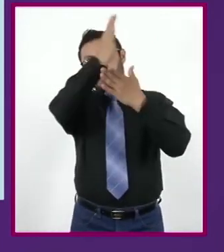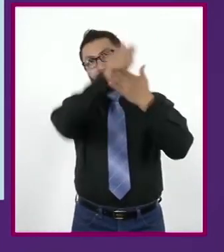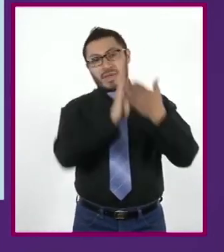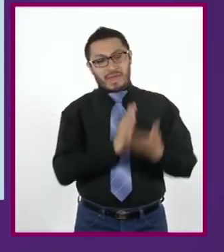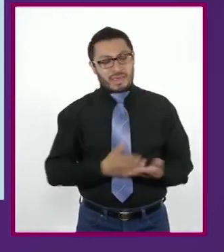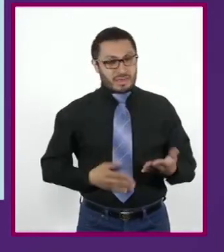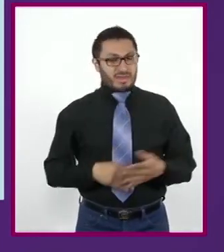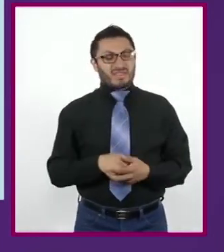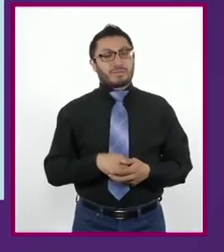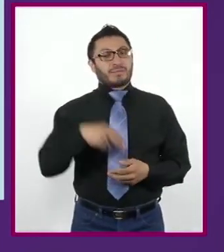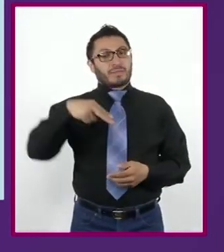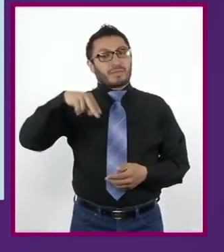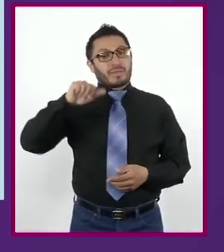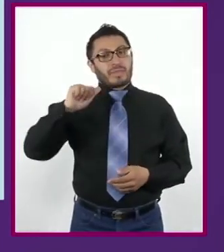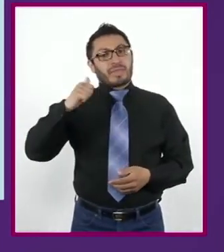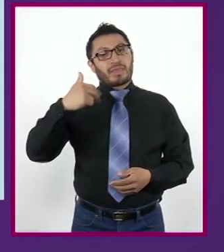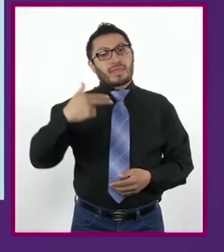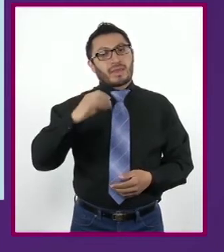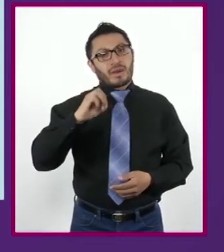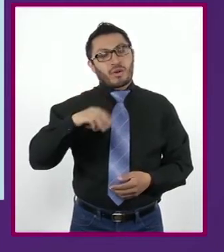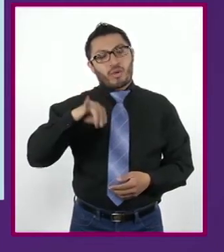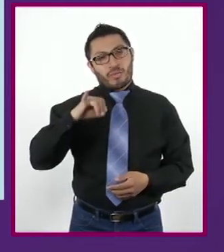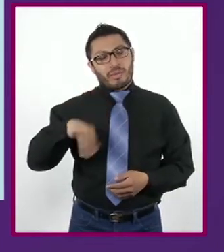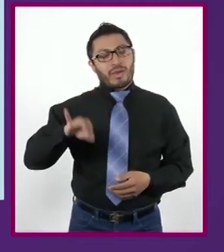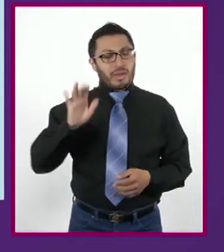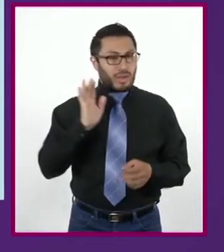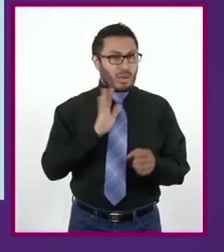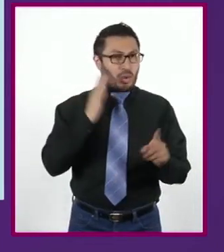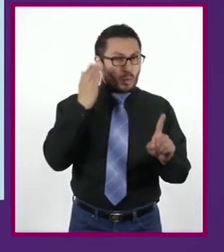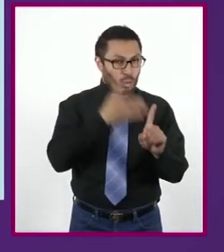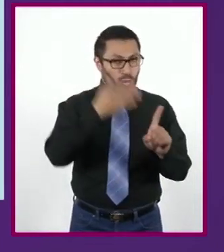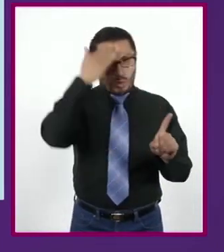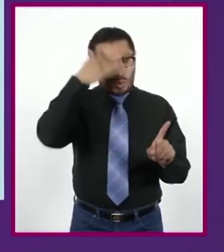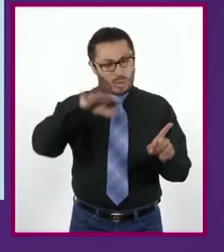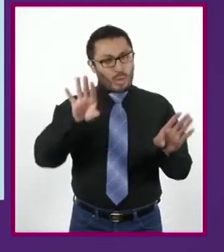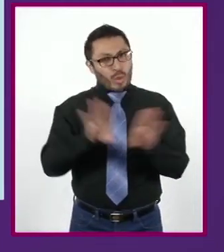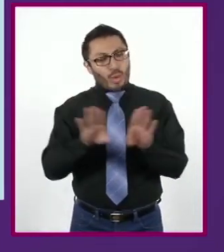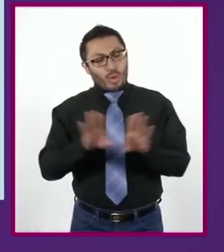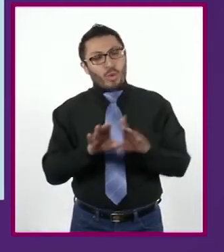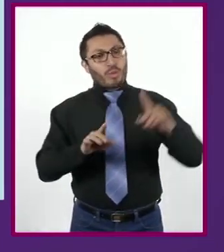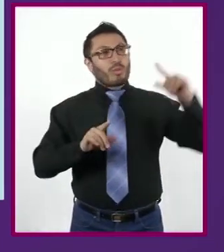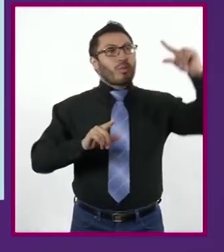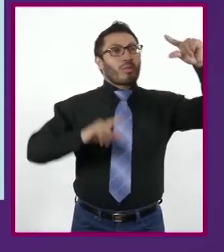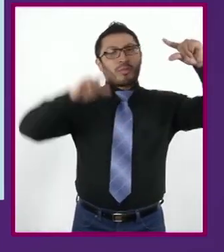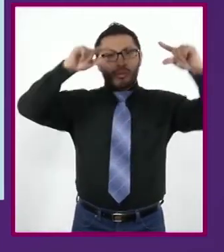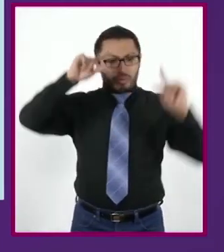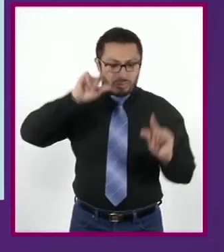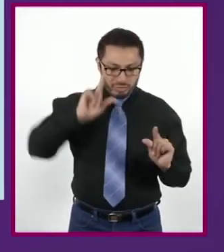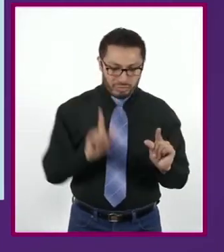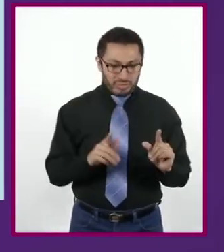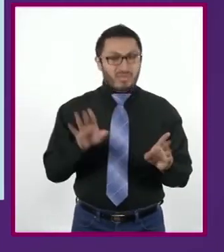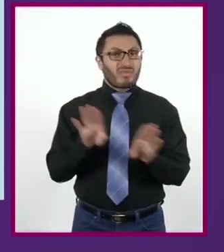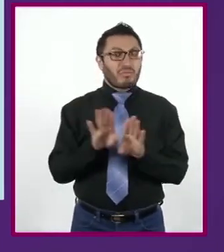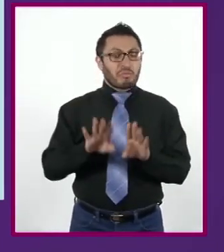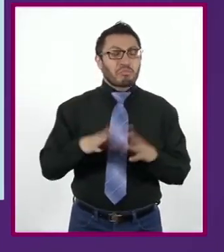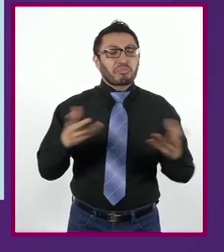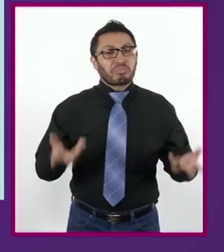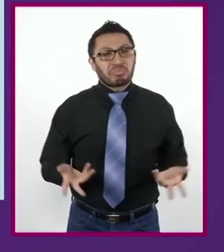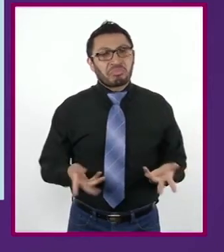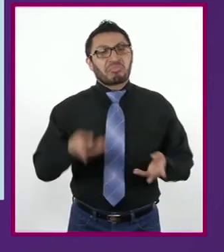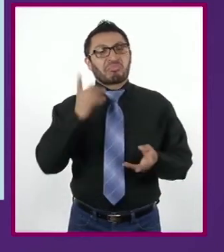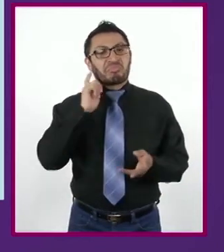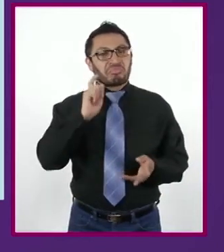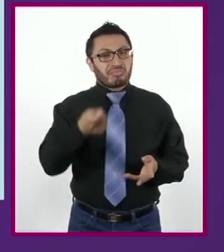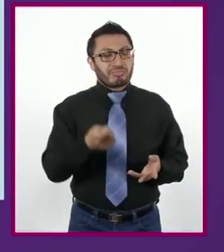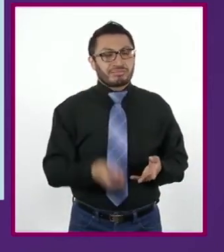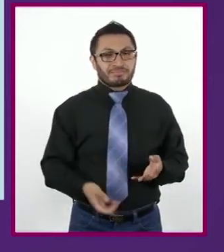A Naomi le interesa saber cómo quedan las demás partes del terreno, es decir, si